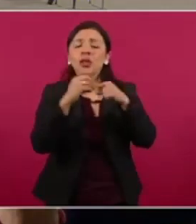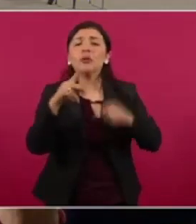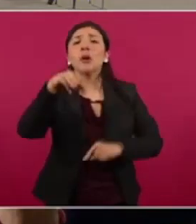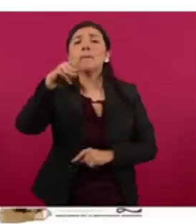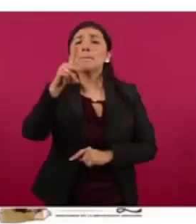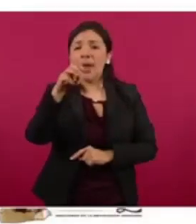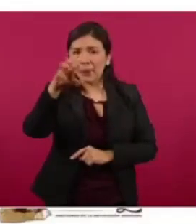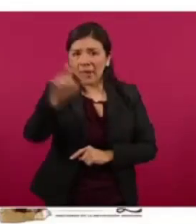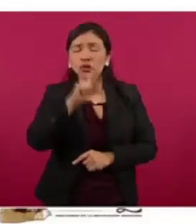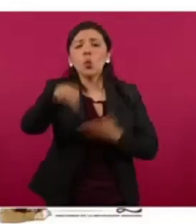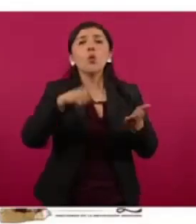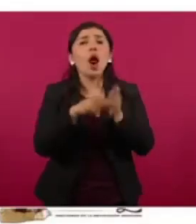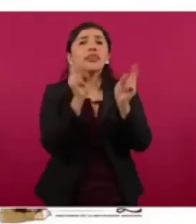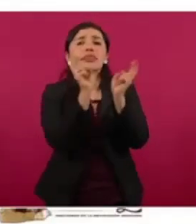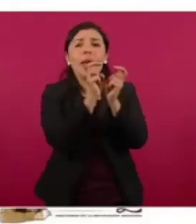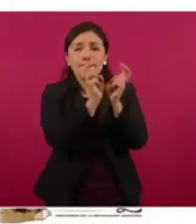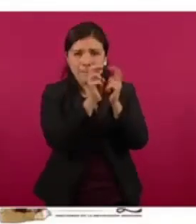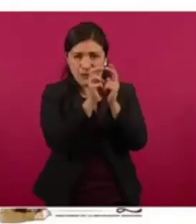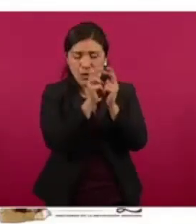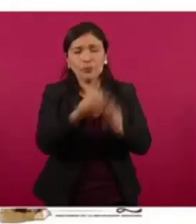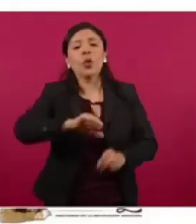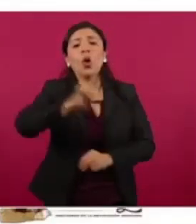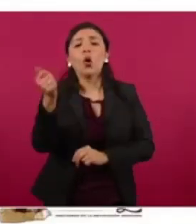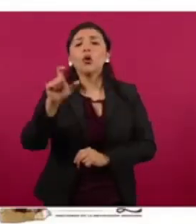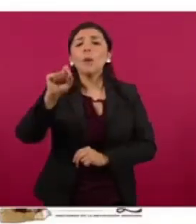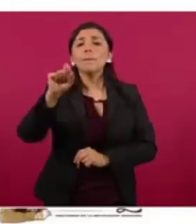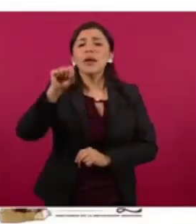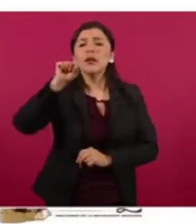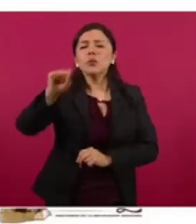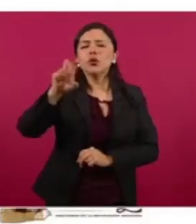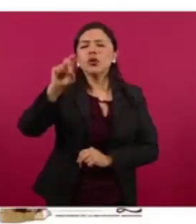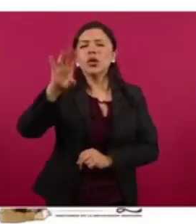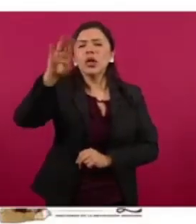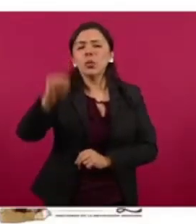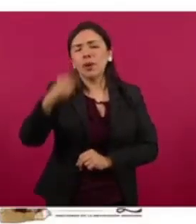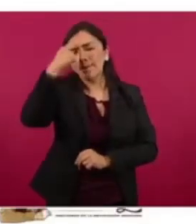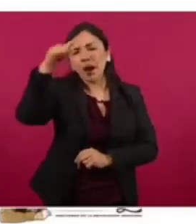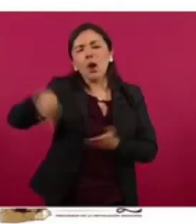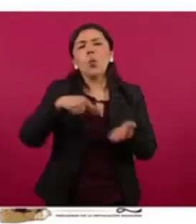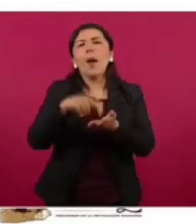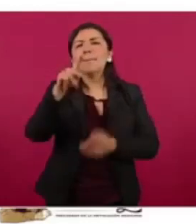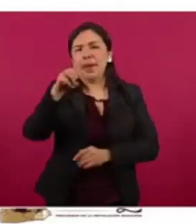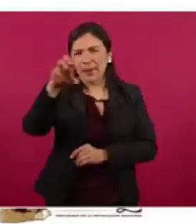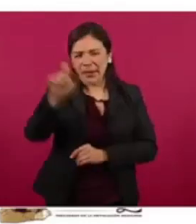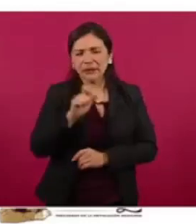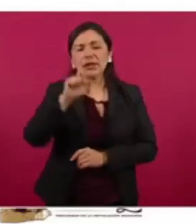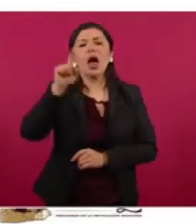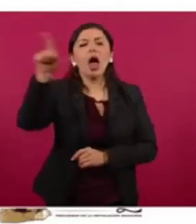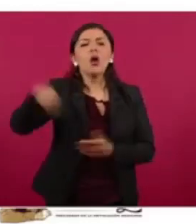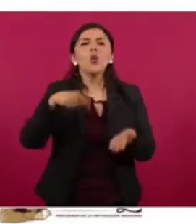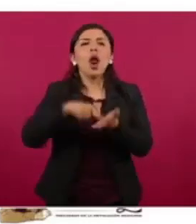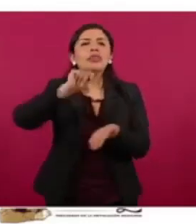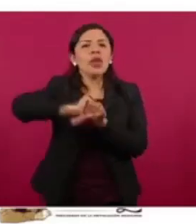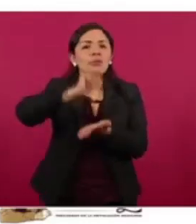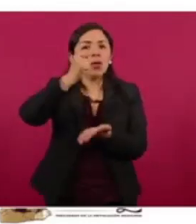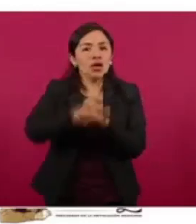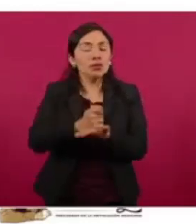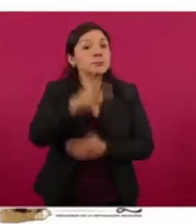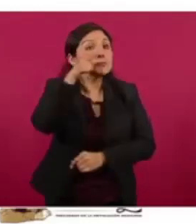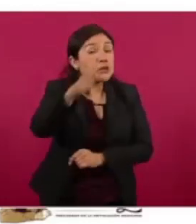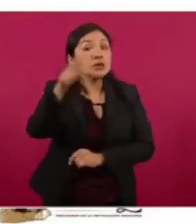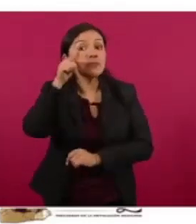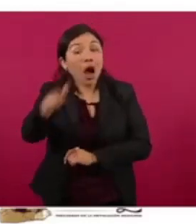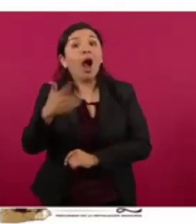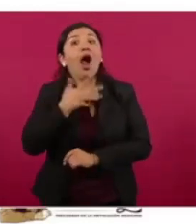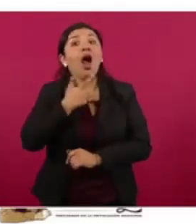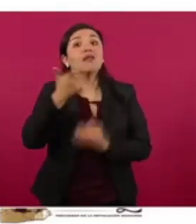Tampico, Tamaulipas, y 20 pesos con 39 centavos de franquicia Pemex en Altamira, Tamaulipas. Así sabemos cuál es